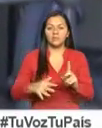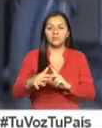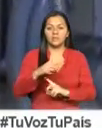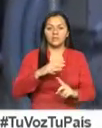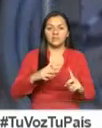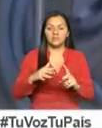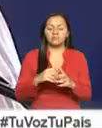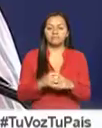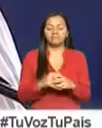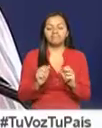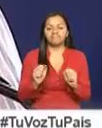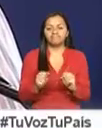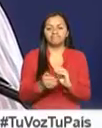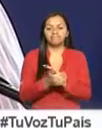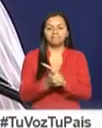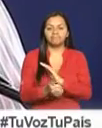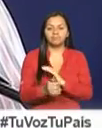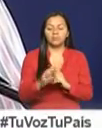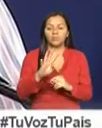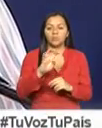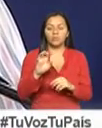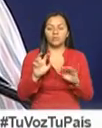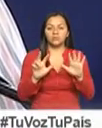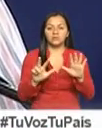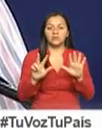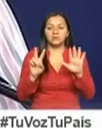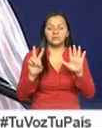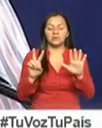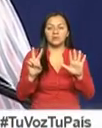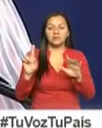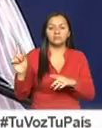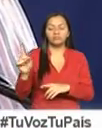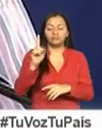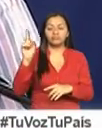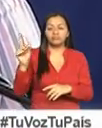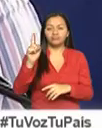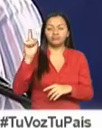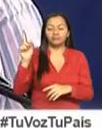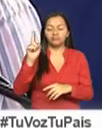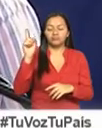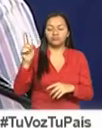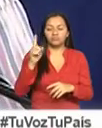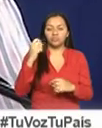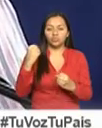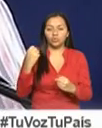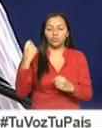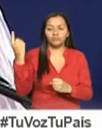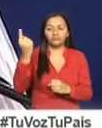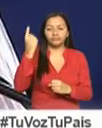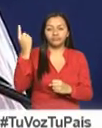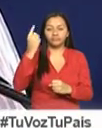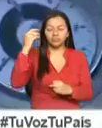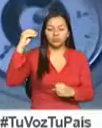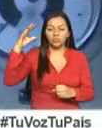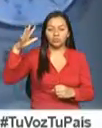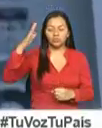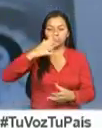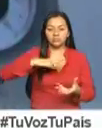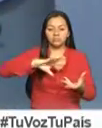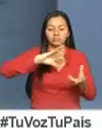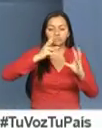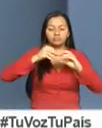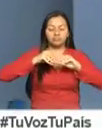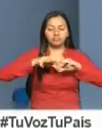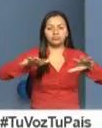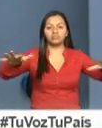una capacidad de 487 megavatios, por su potencia, una de las centrales